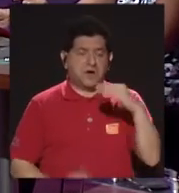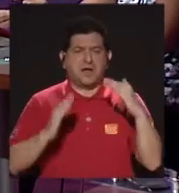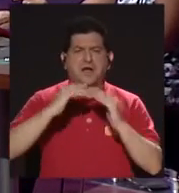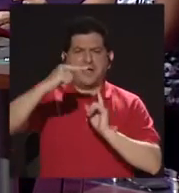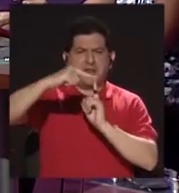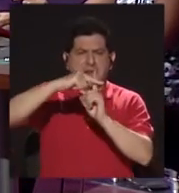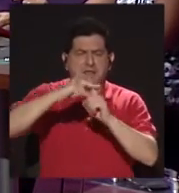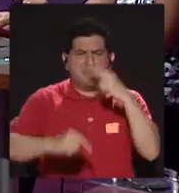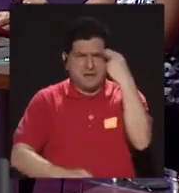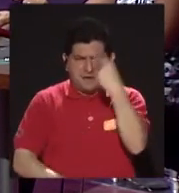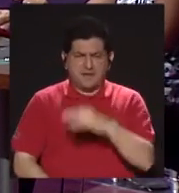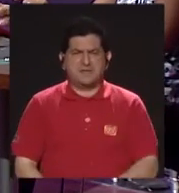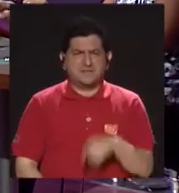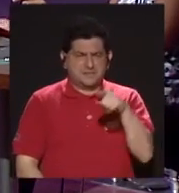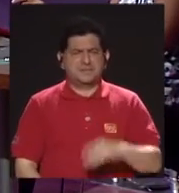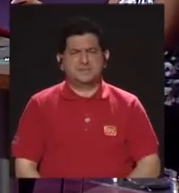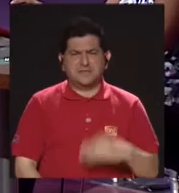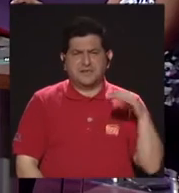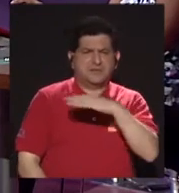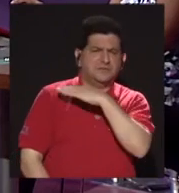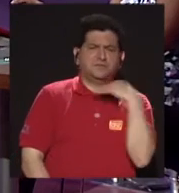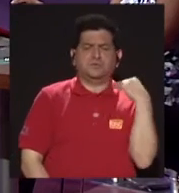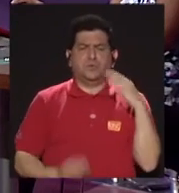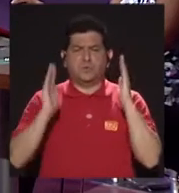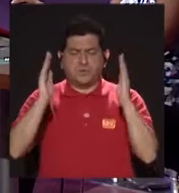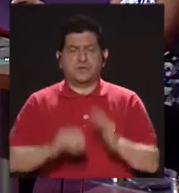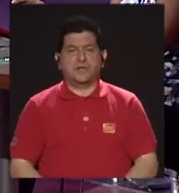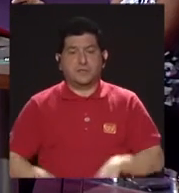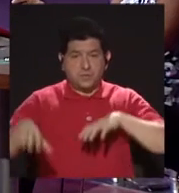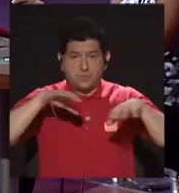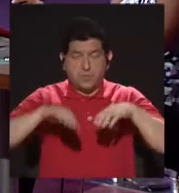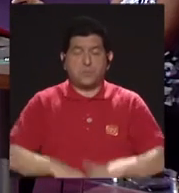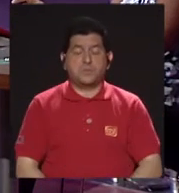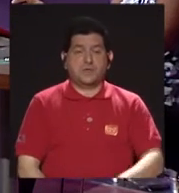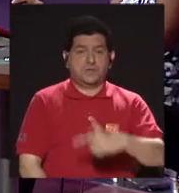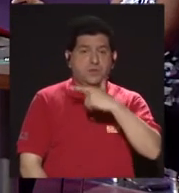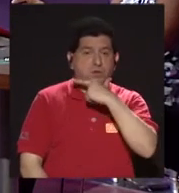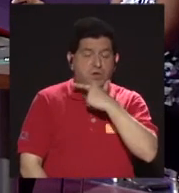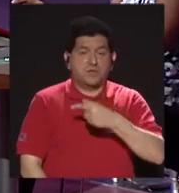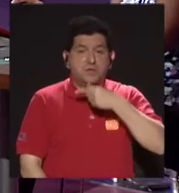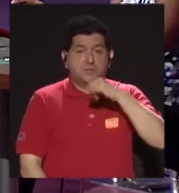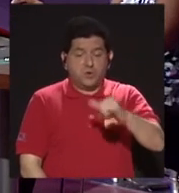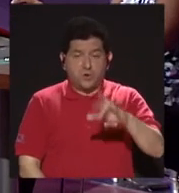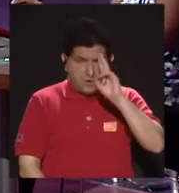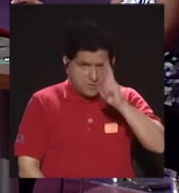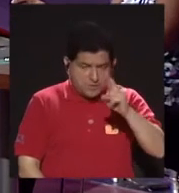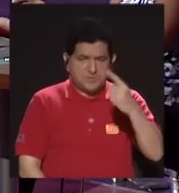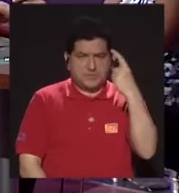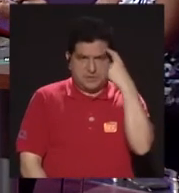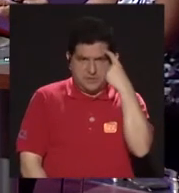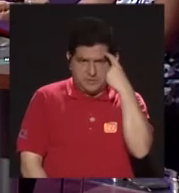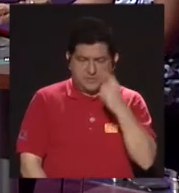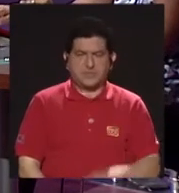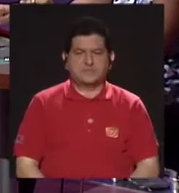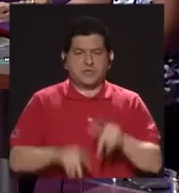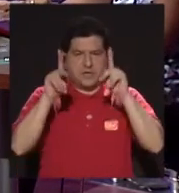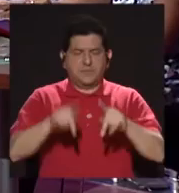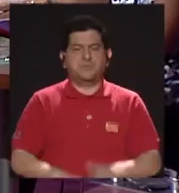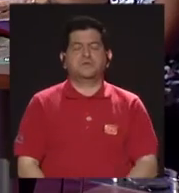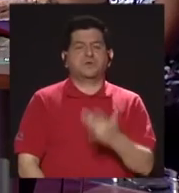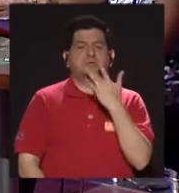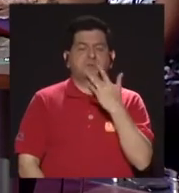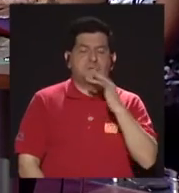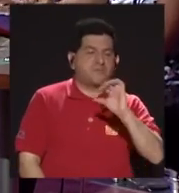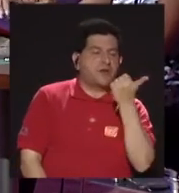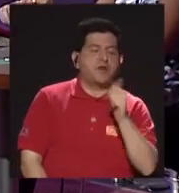grande y luego más fretes rdc el movimiento lésbico gay te ve también de respetar el pensamiento de los heterosexuales